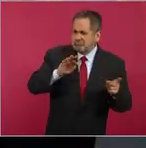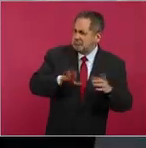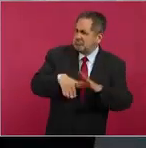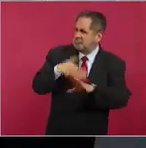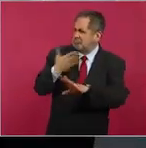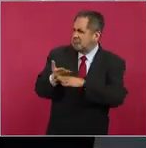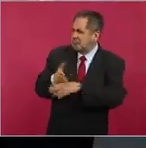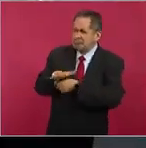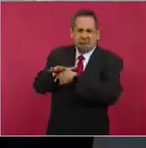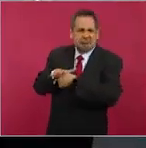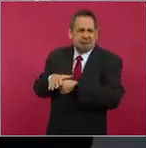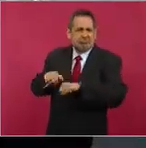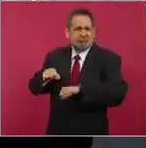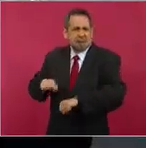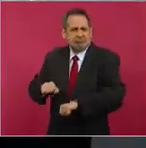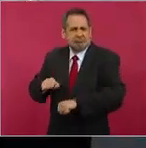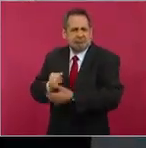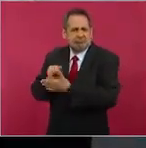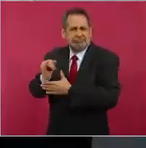imponerse.